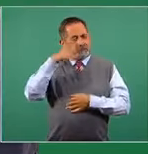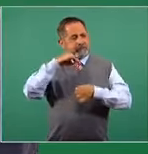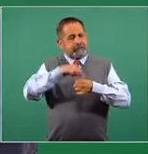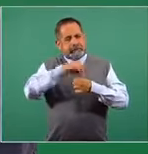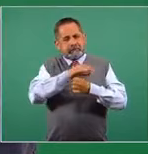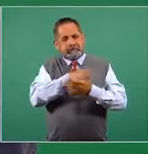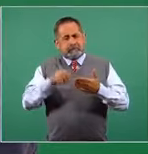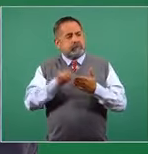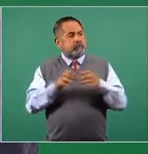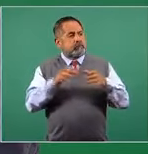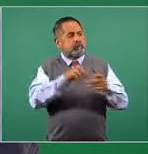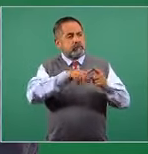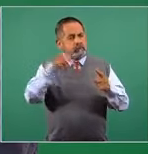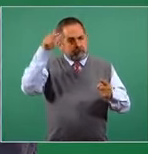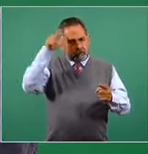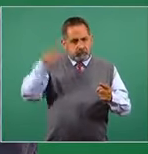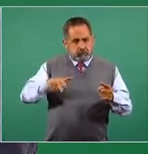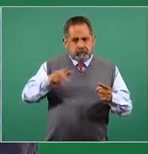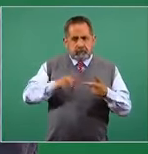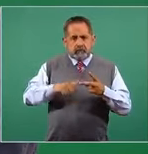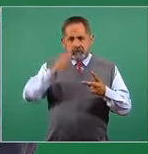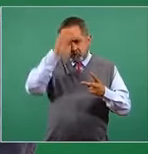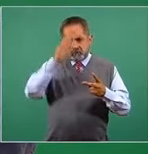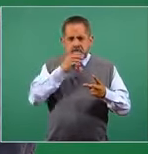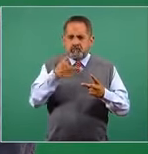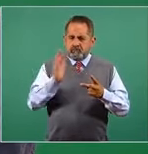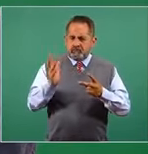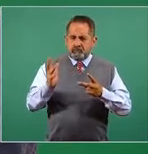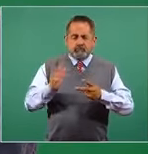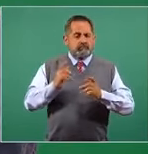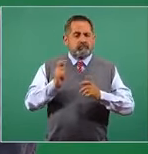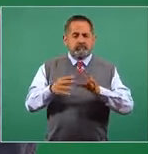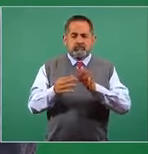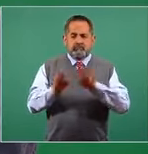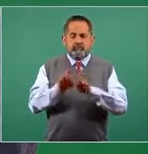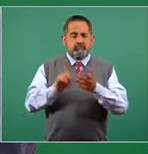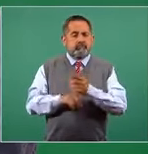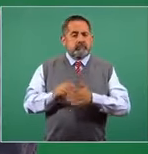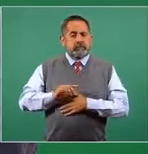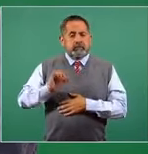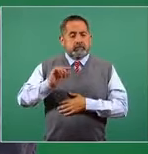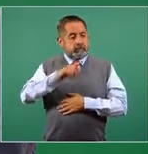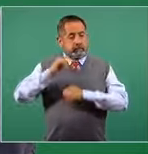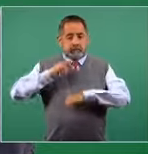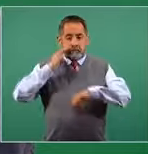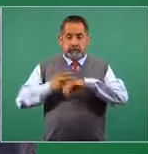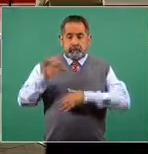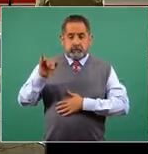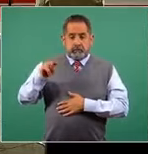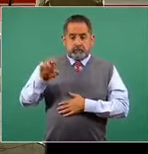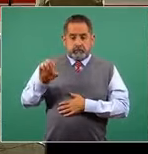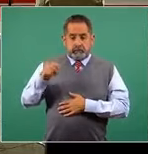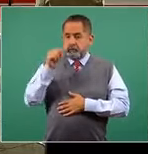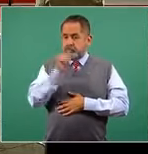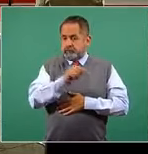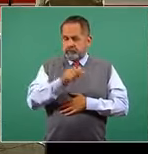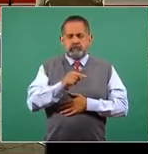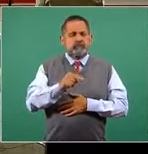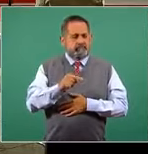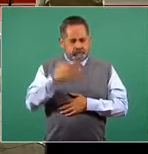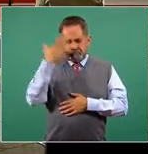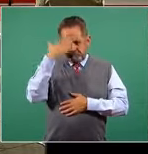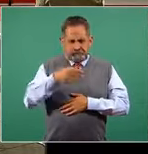elecciones en Hidalgo y en Coahuila. Básicamente, la autoridad electoral es competente